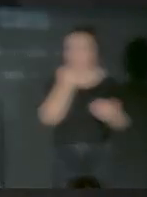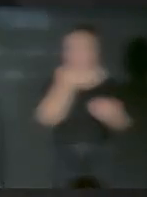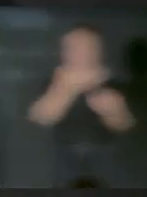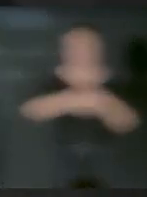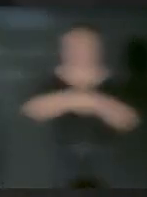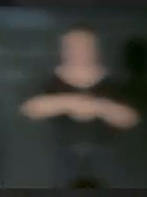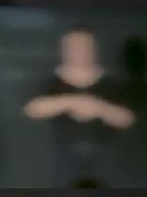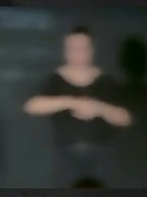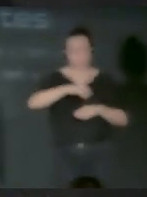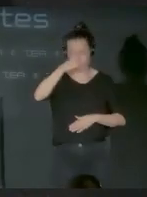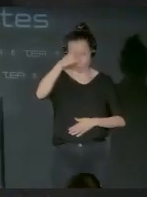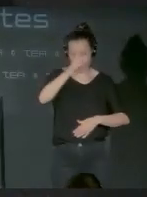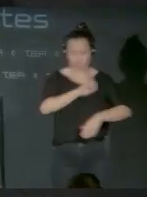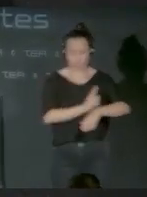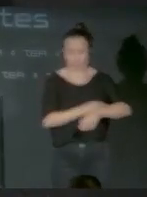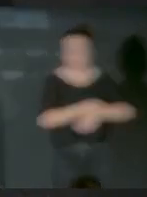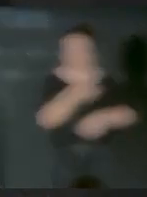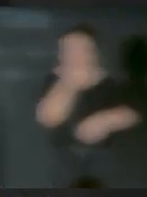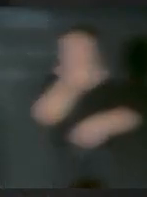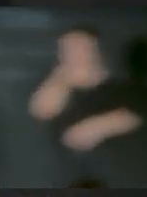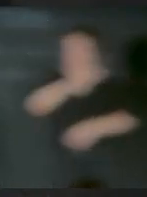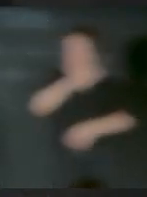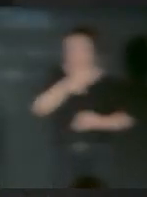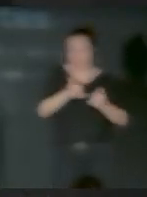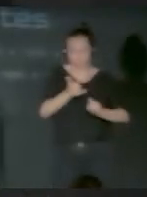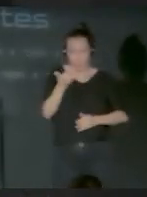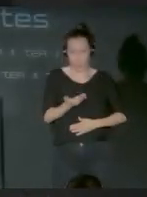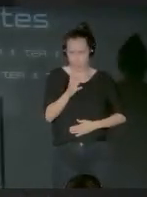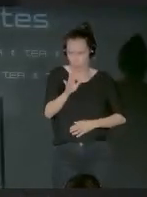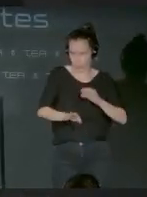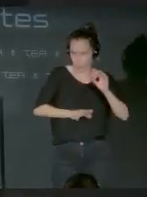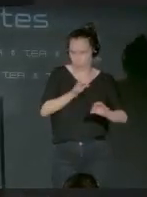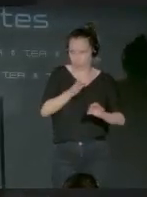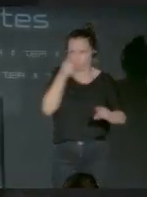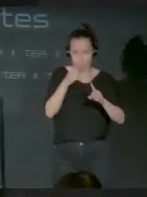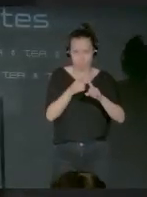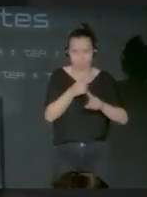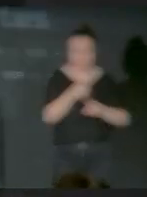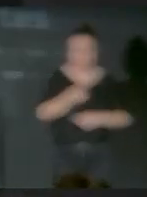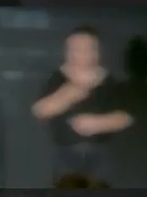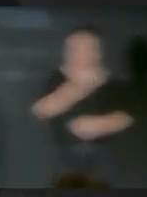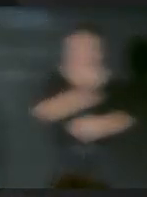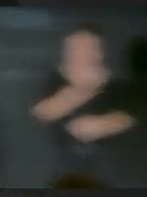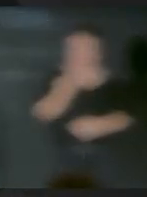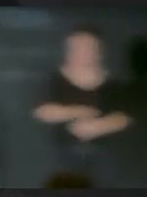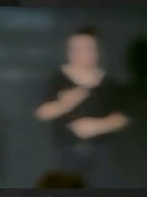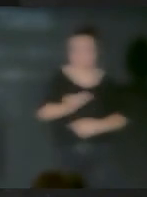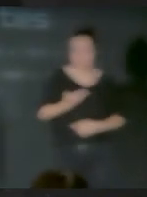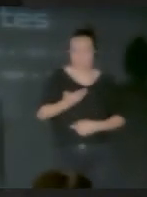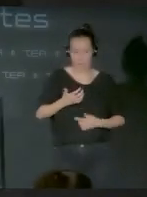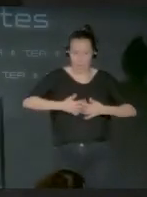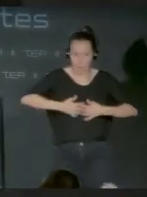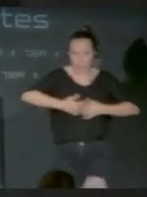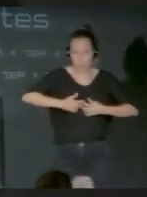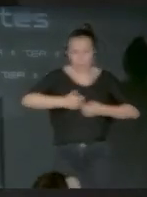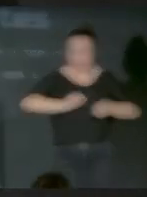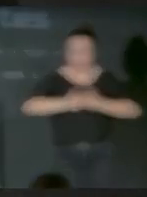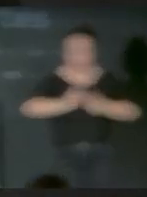cultura y deporte por organizar este acto tan importante para dar relevancia a la Industria del videojuego para